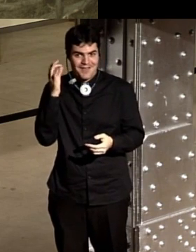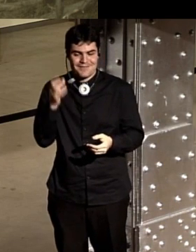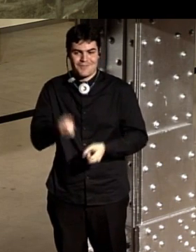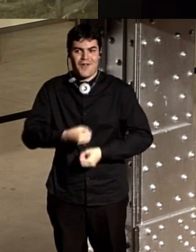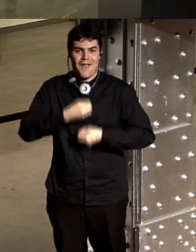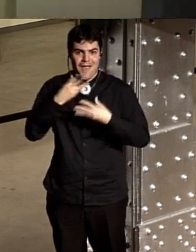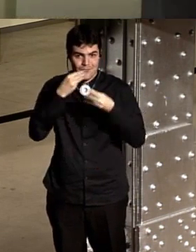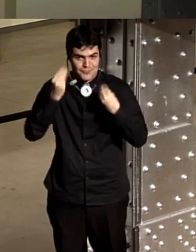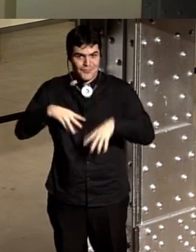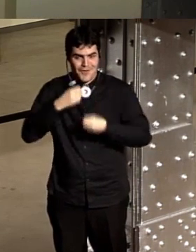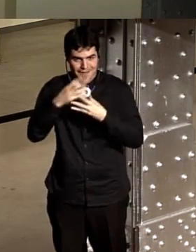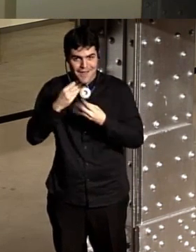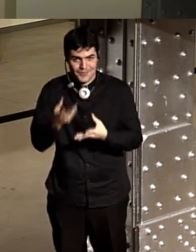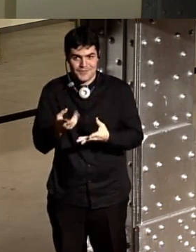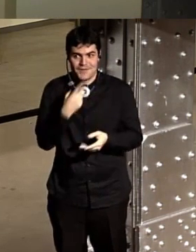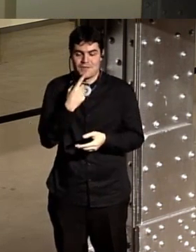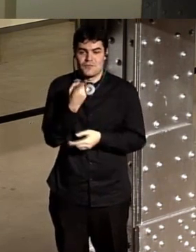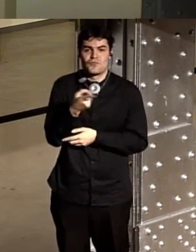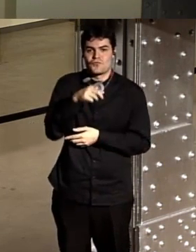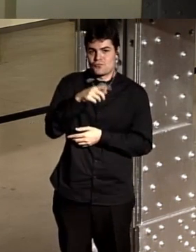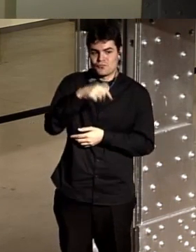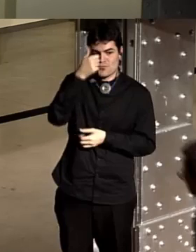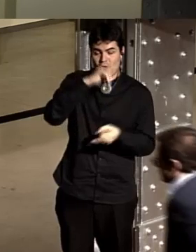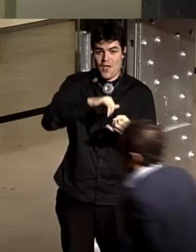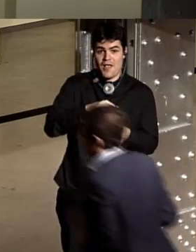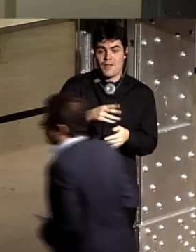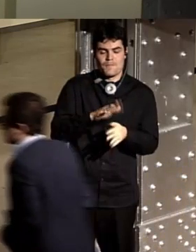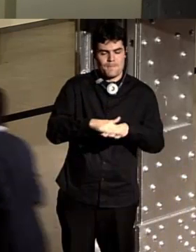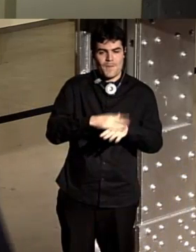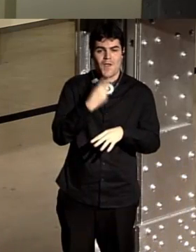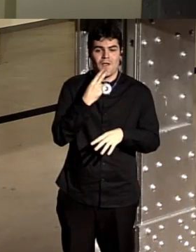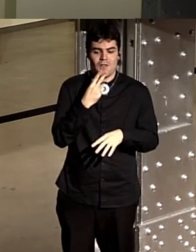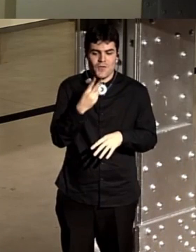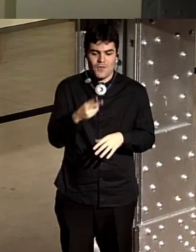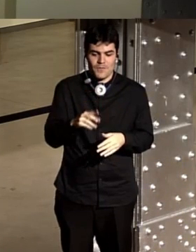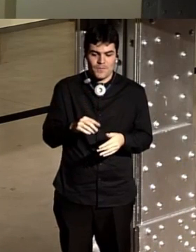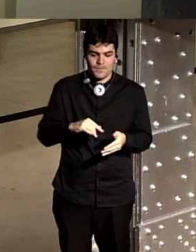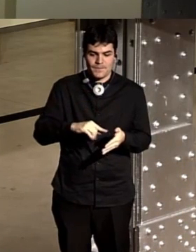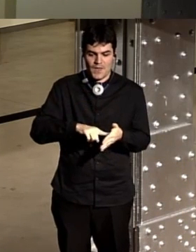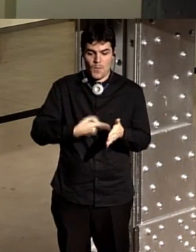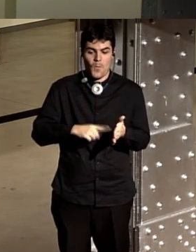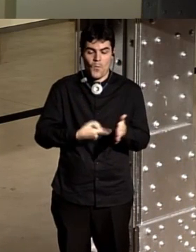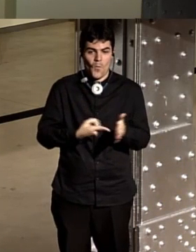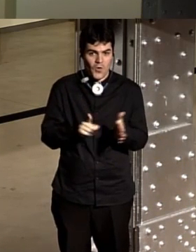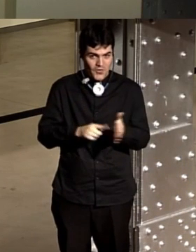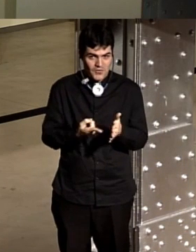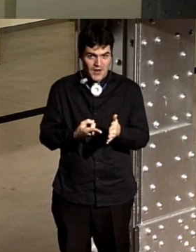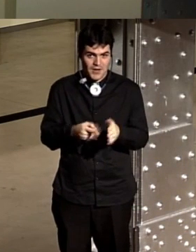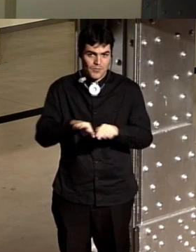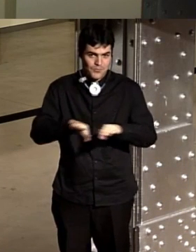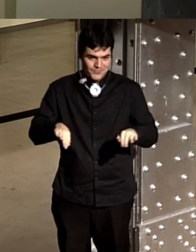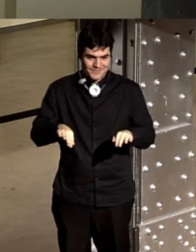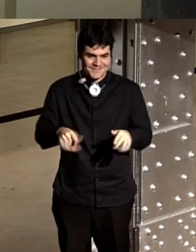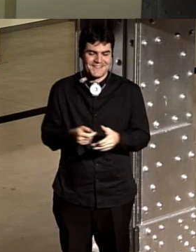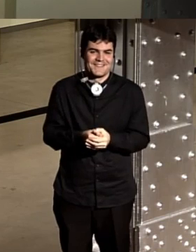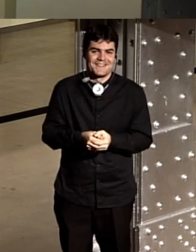explicar. No, te habías roto con tu novio en Buenos Aires. No, sí, primero. Entonces... Hay muchos novios. Sí,